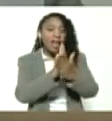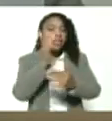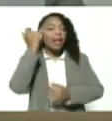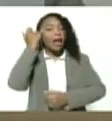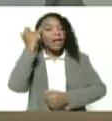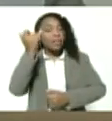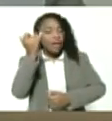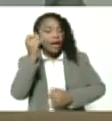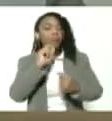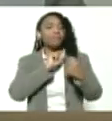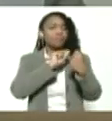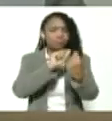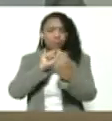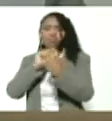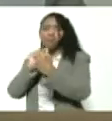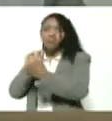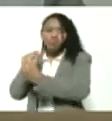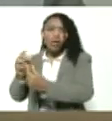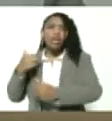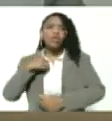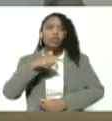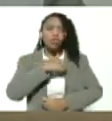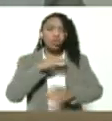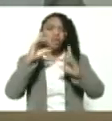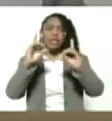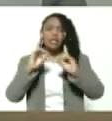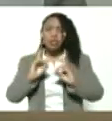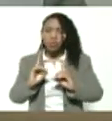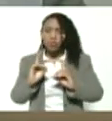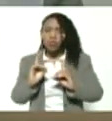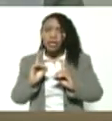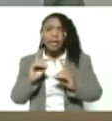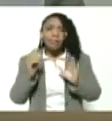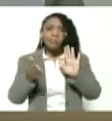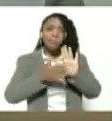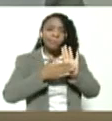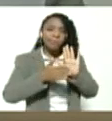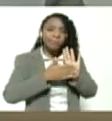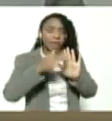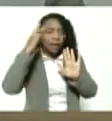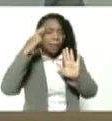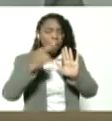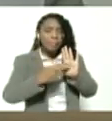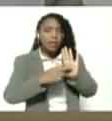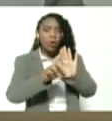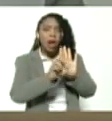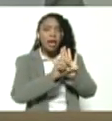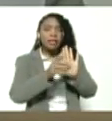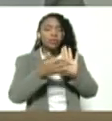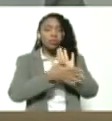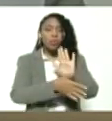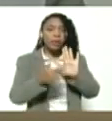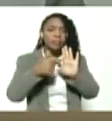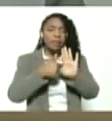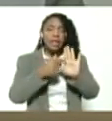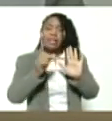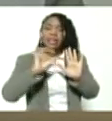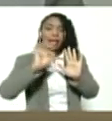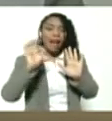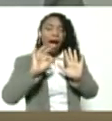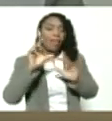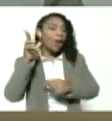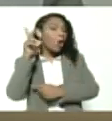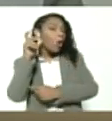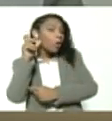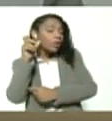ideas y tomaremos nuestras decisiones sujetos firmemente a nuestras leyes, sin despegar nuestros oídos